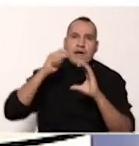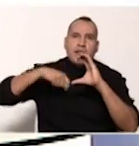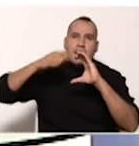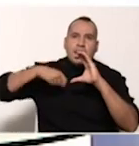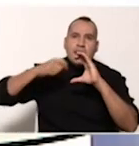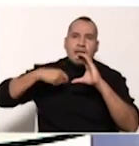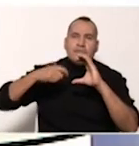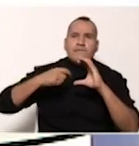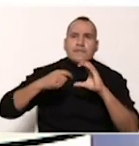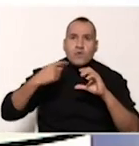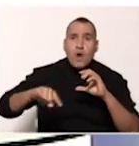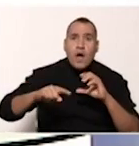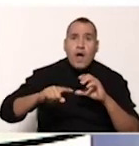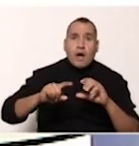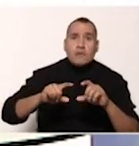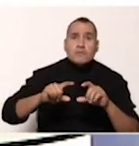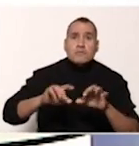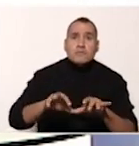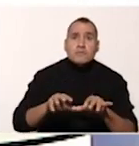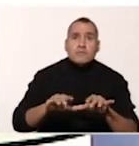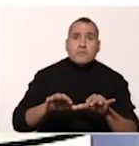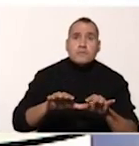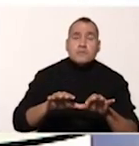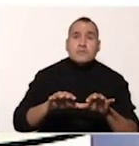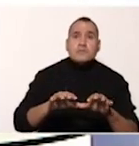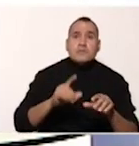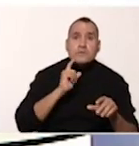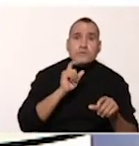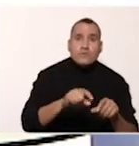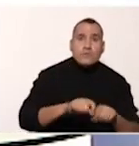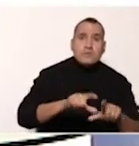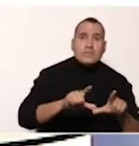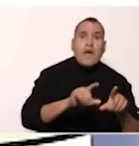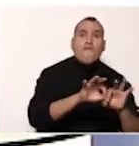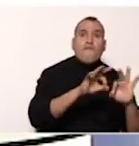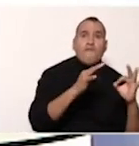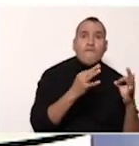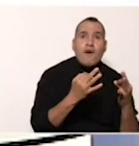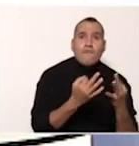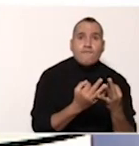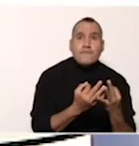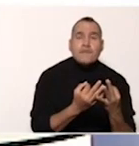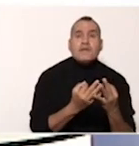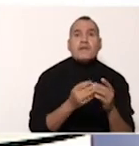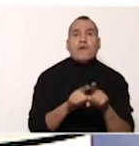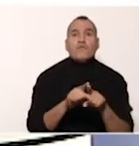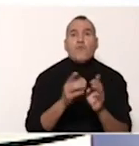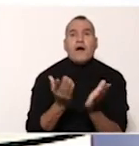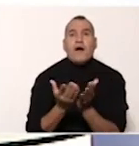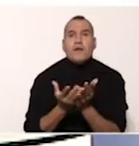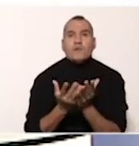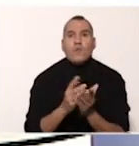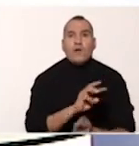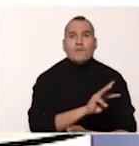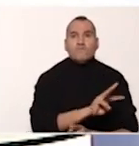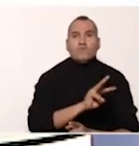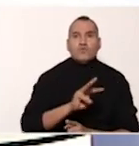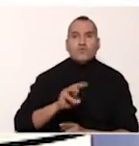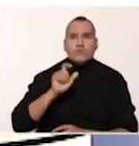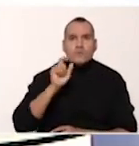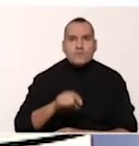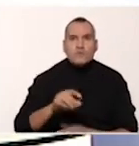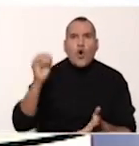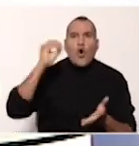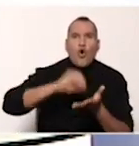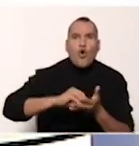se encuentra en la página de Cada Familia Una Escuela, de modo tal en poder revisar cada uno de